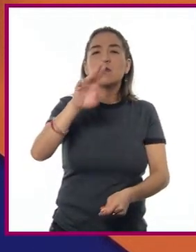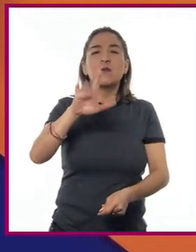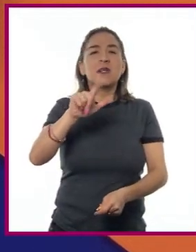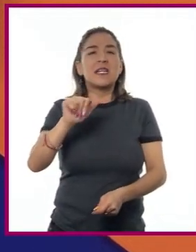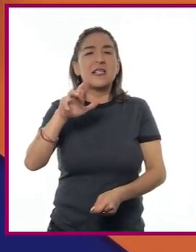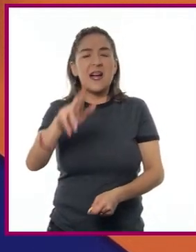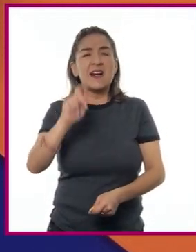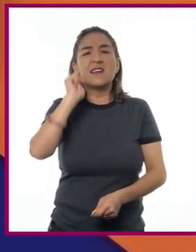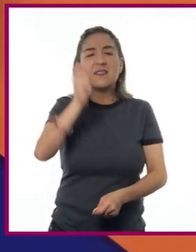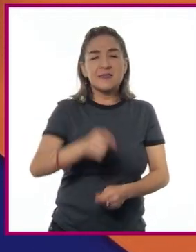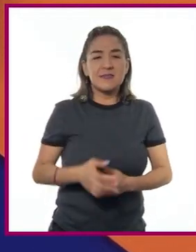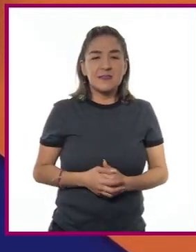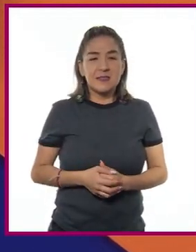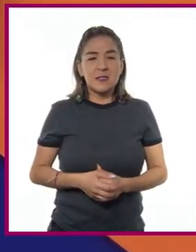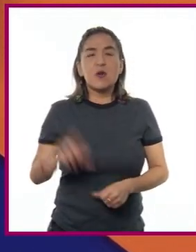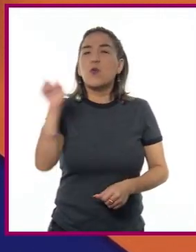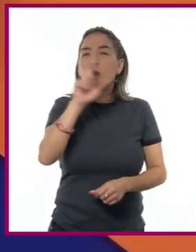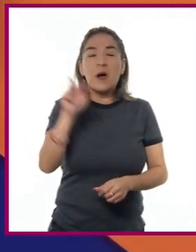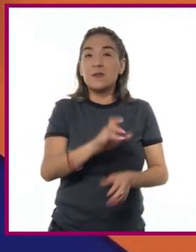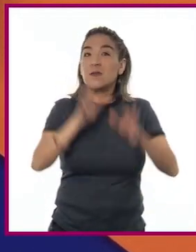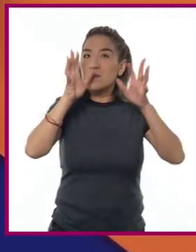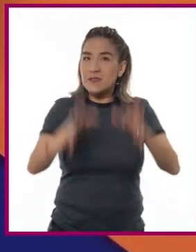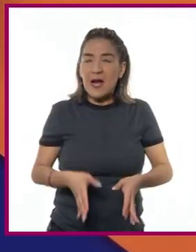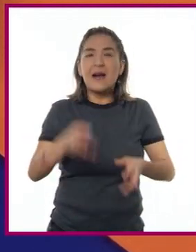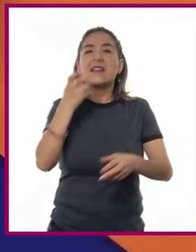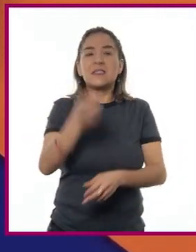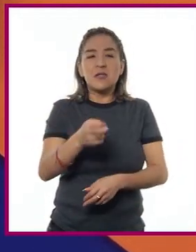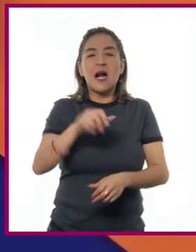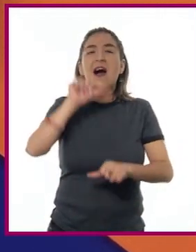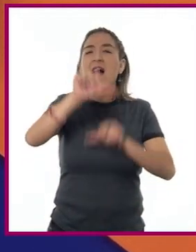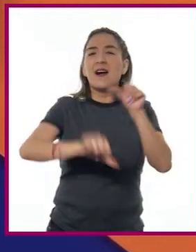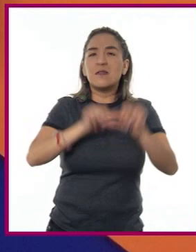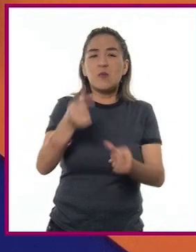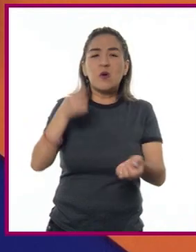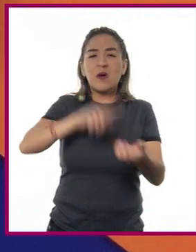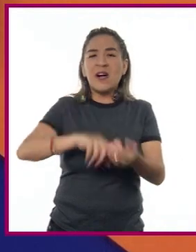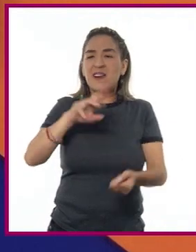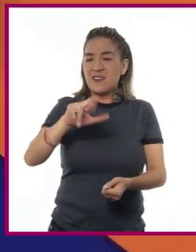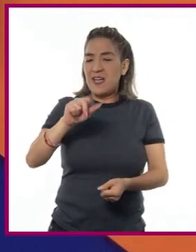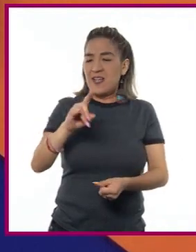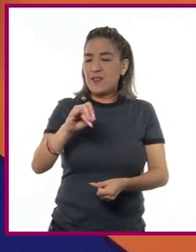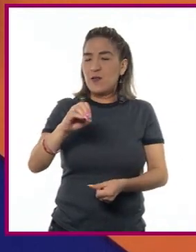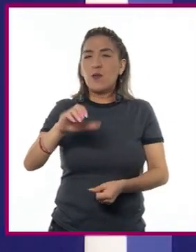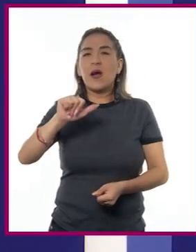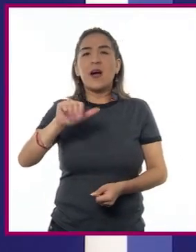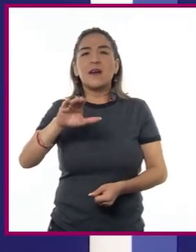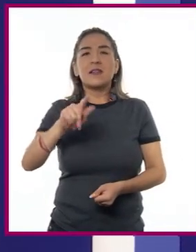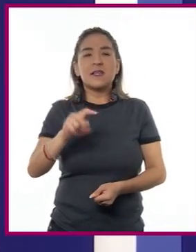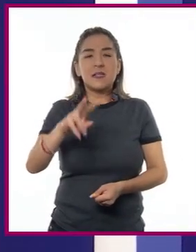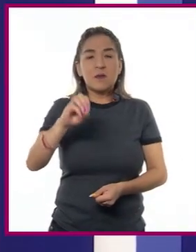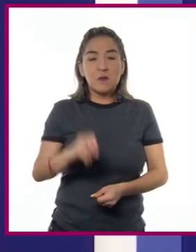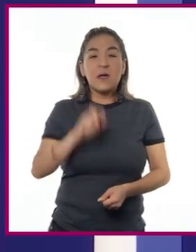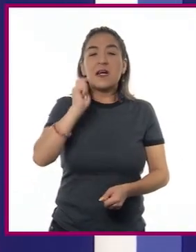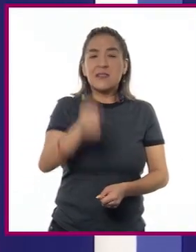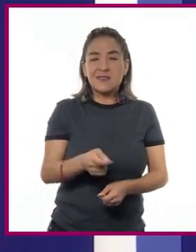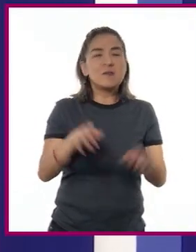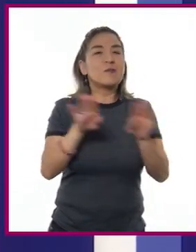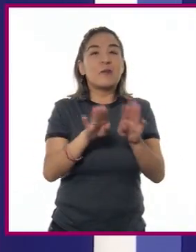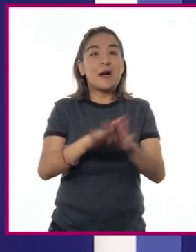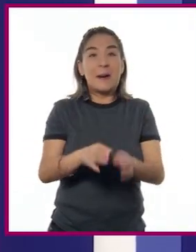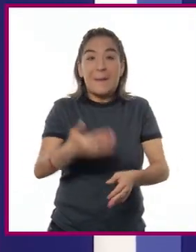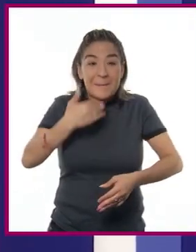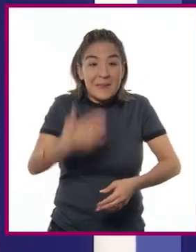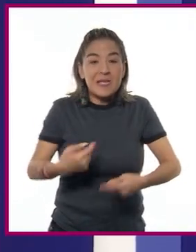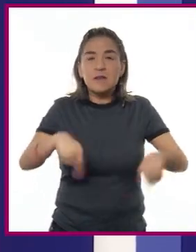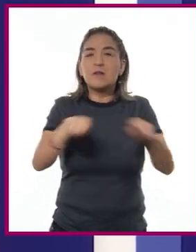términos sencillos, ¿cuándo se considera que un átomo es radioactivo? Los átomos radioactivos son inestables,